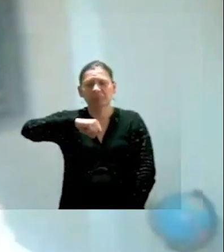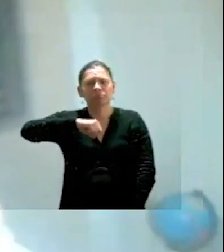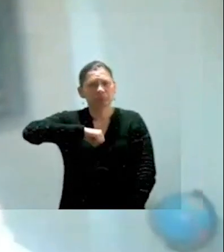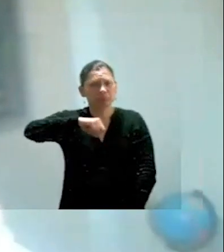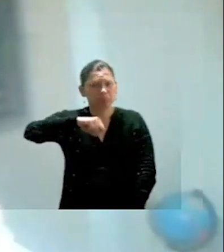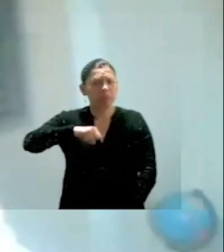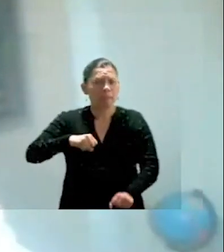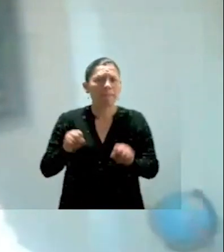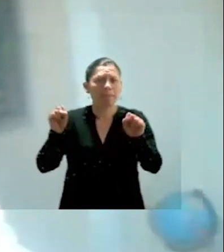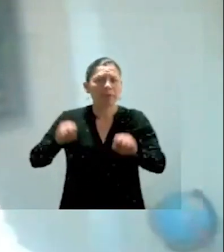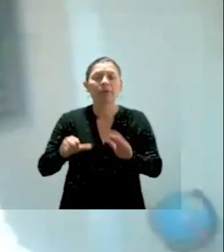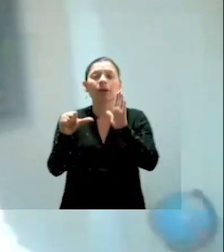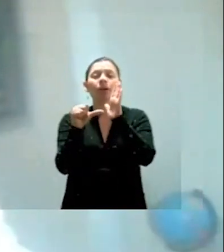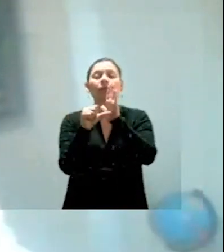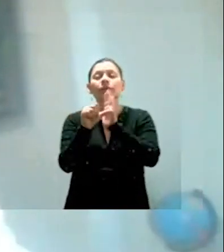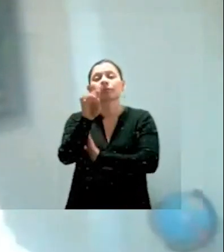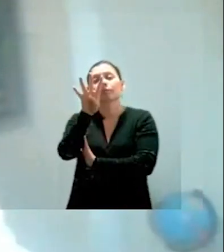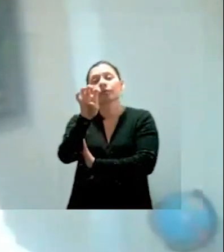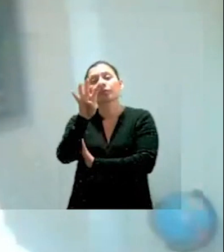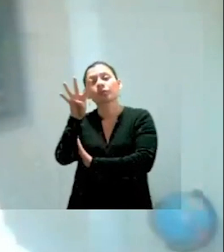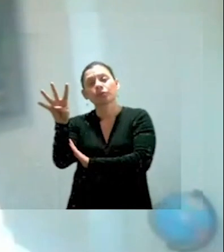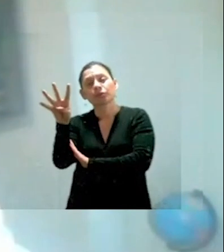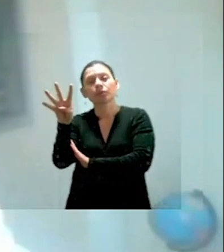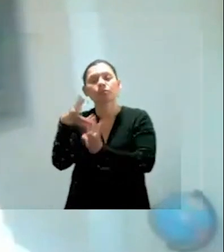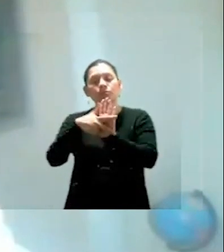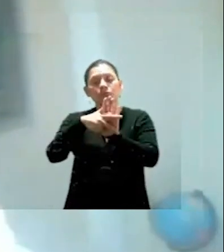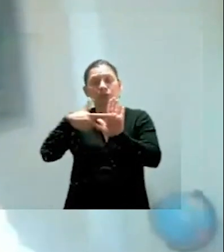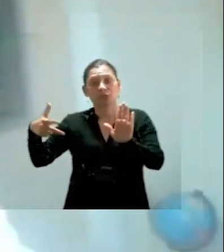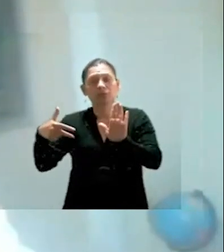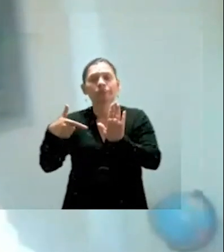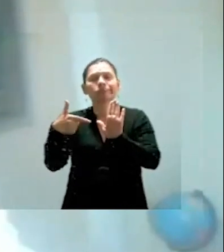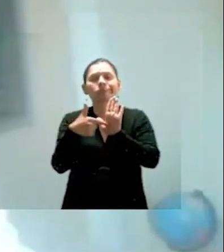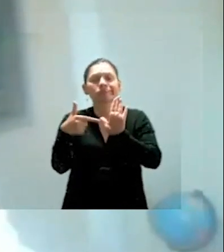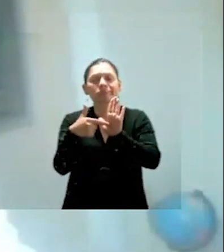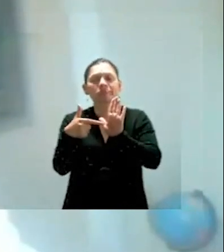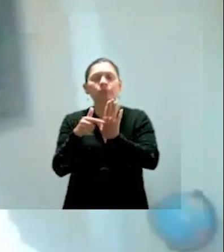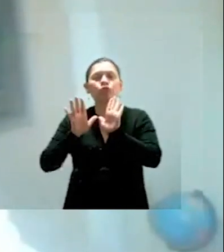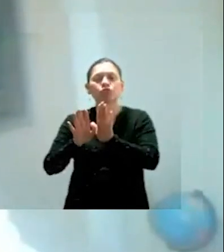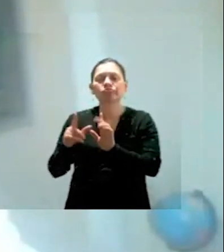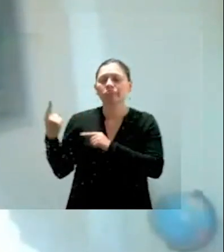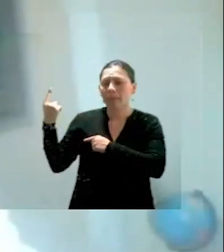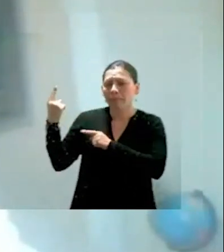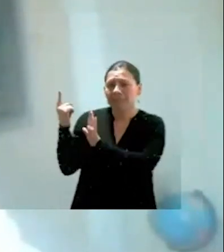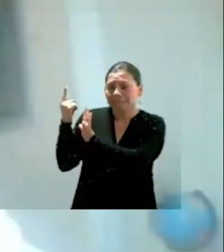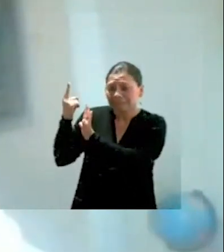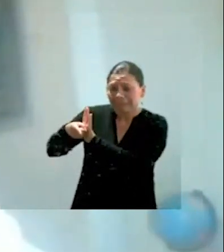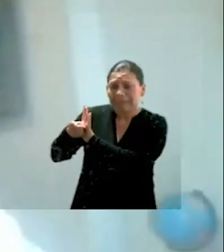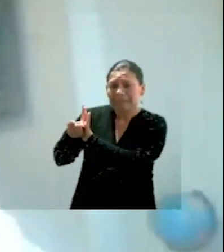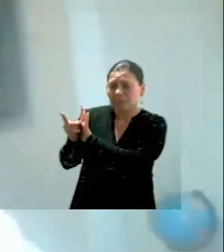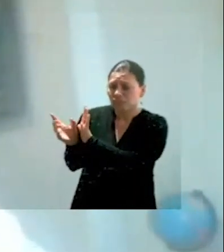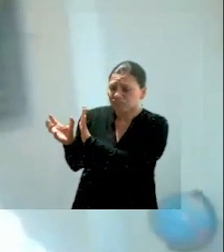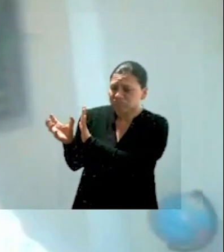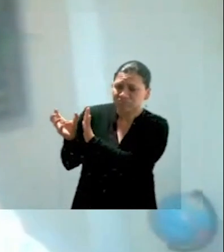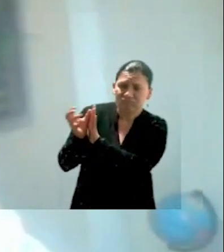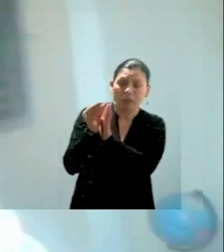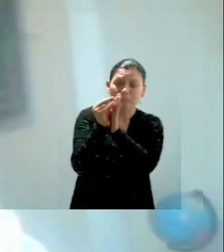dignidad del ser humano y que puedan ser subjetivados de alguna manera, pueden llegar a tener, digamos,